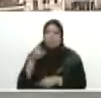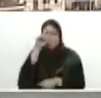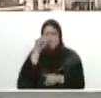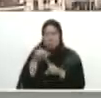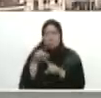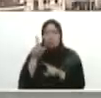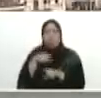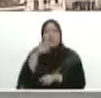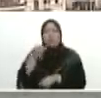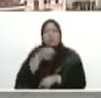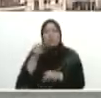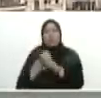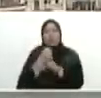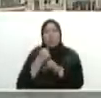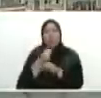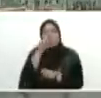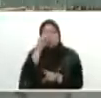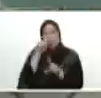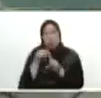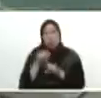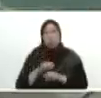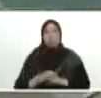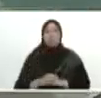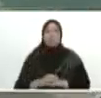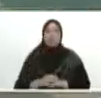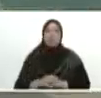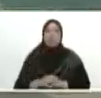logramos tarde que temprano lo logramos